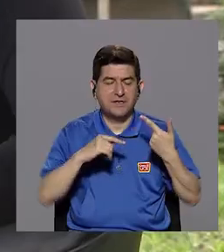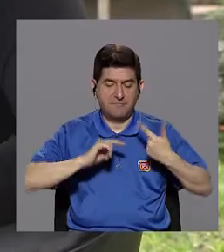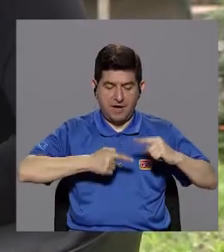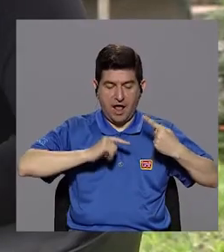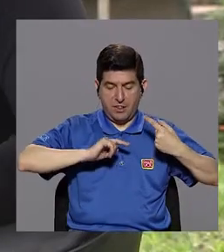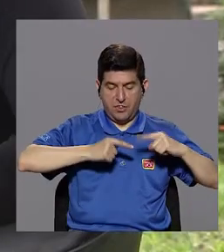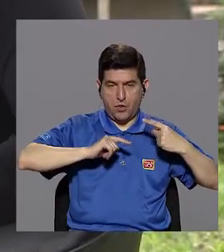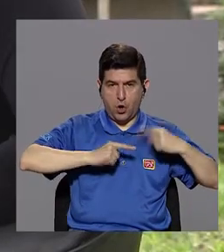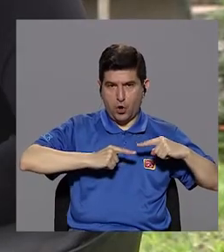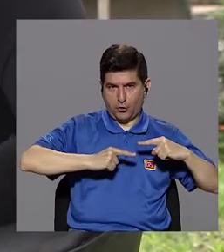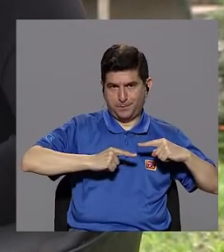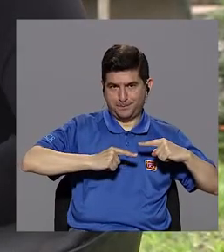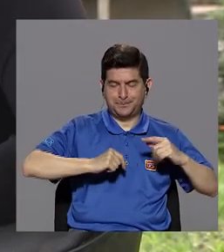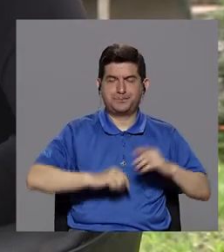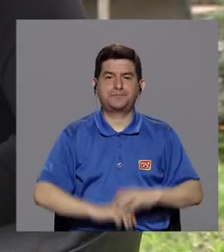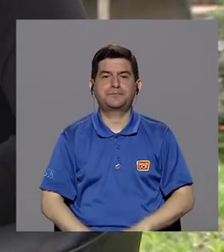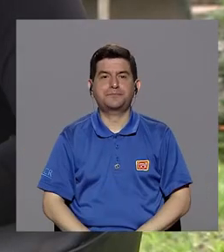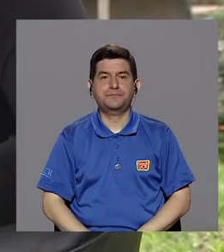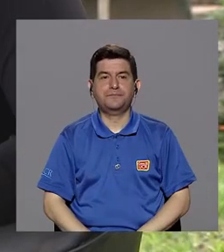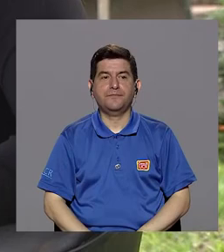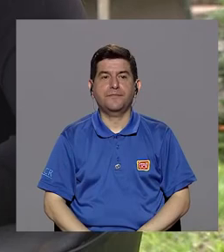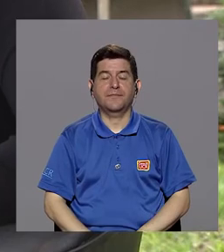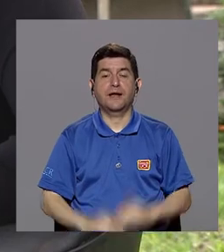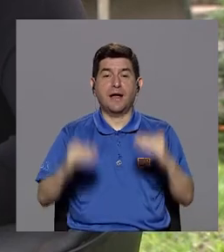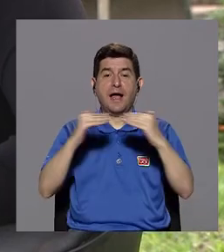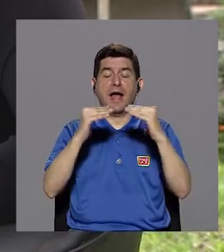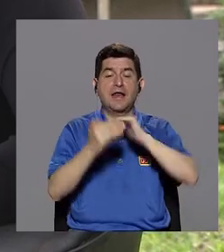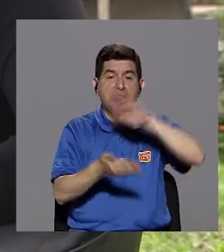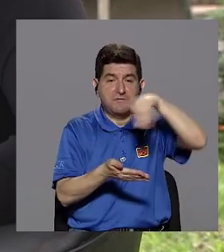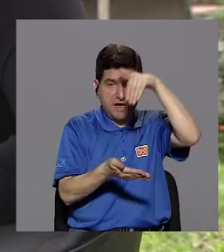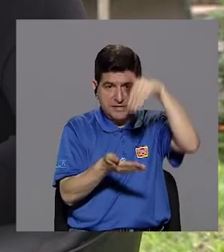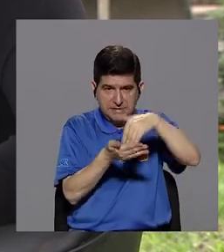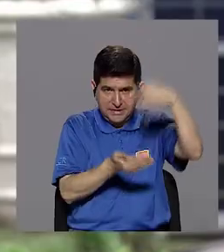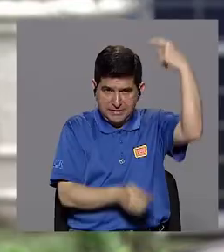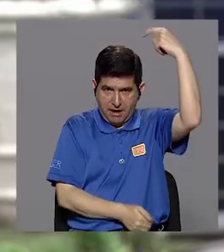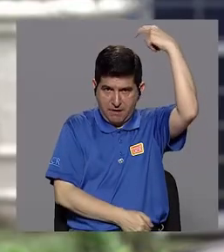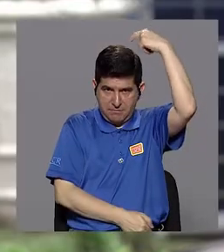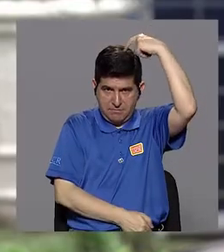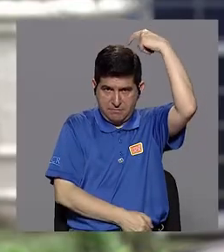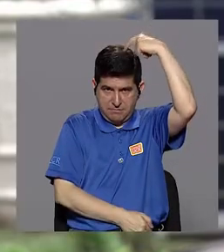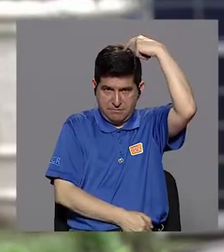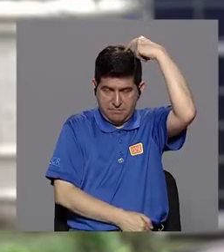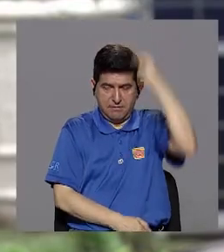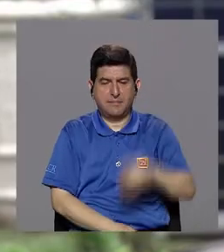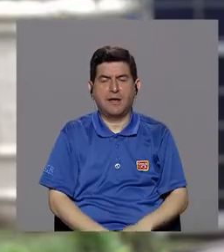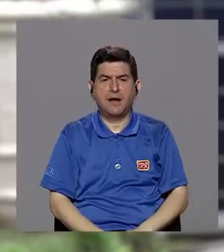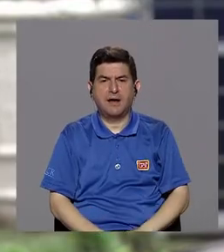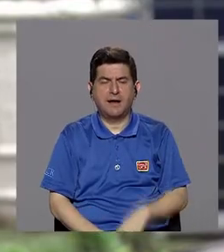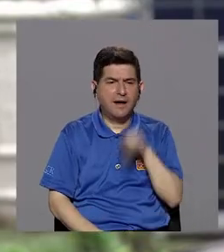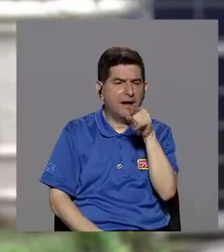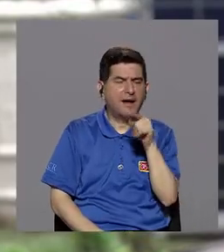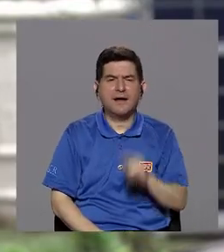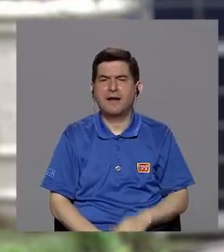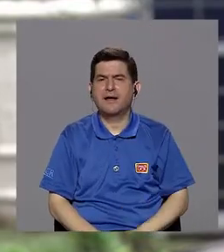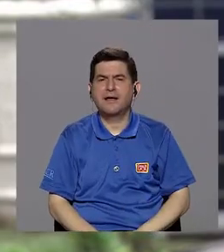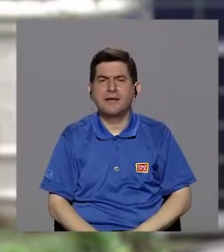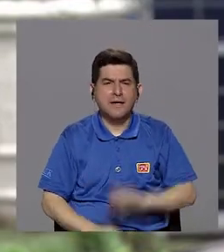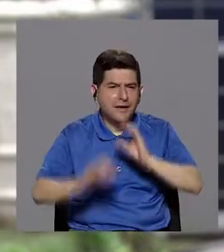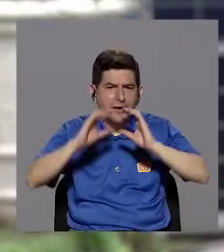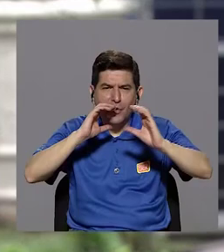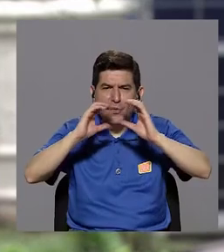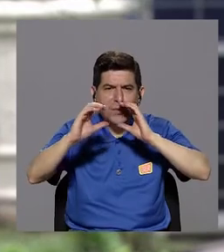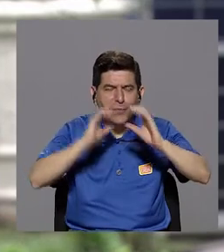dolor, ¿verdad? Entonces, a nivel central o a nivel del cerebro, se transmite una